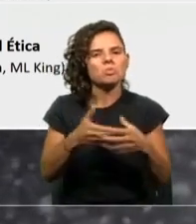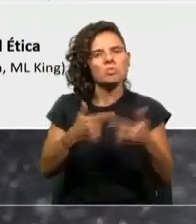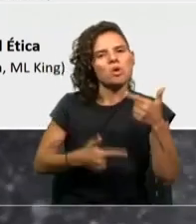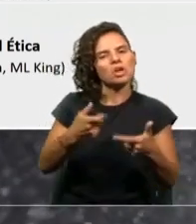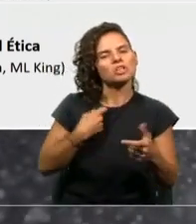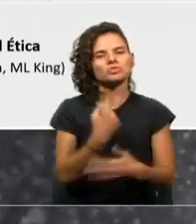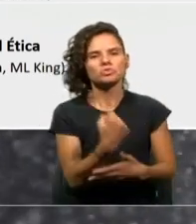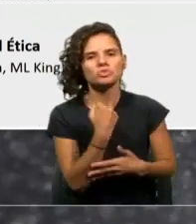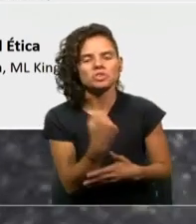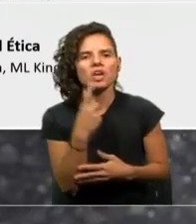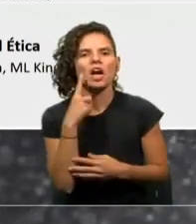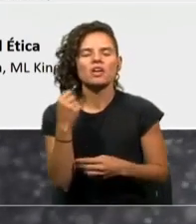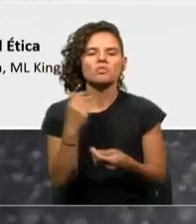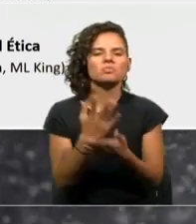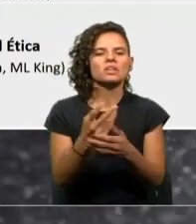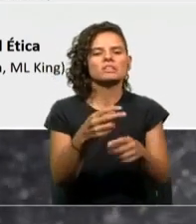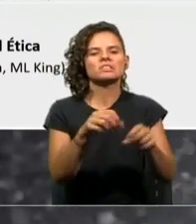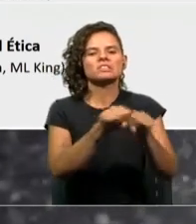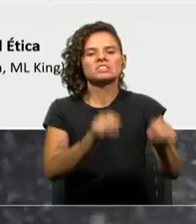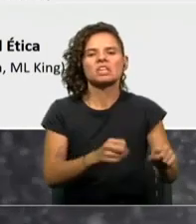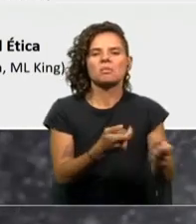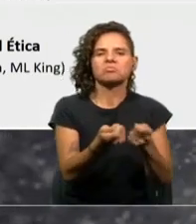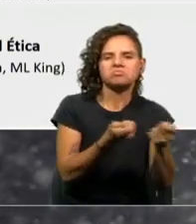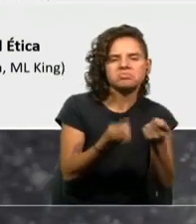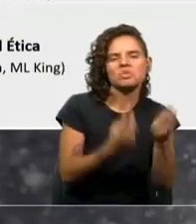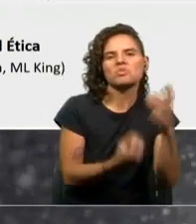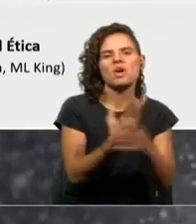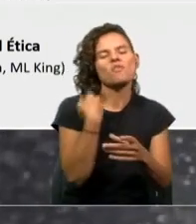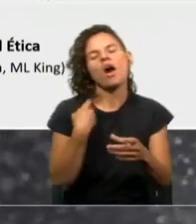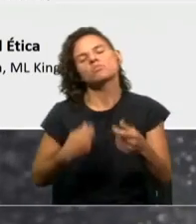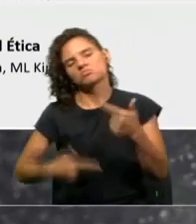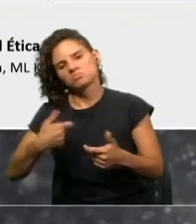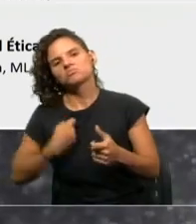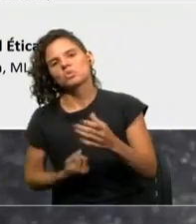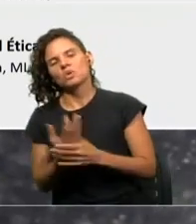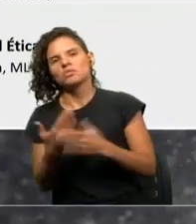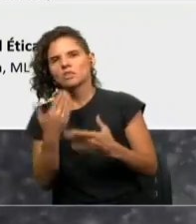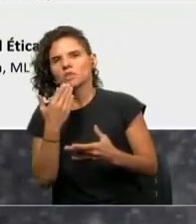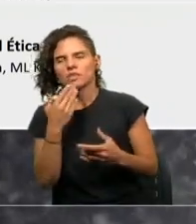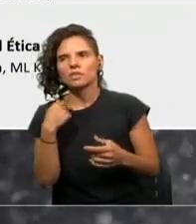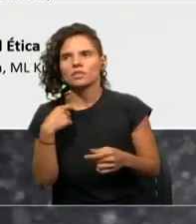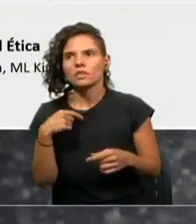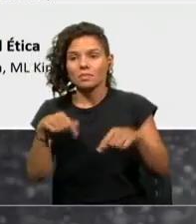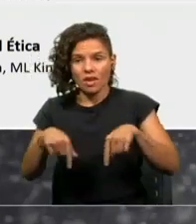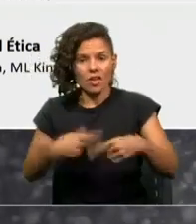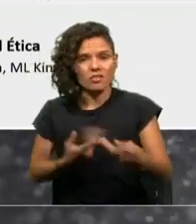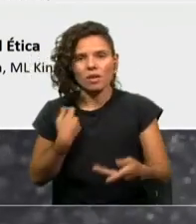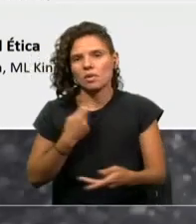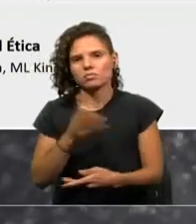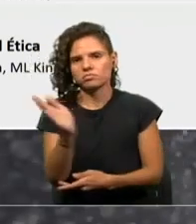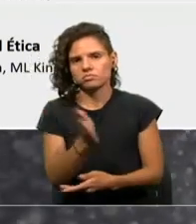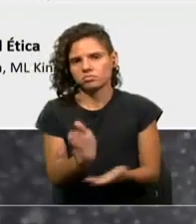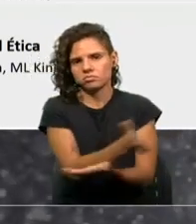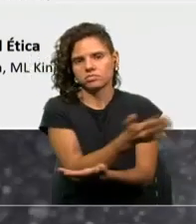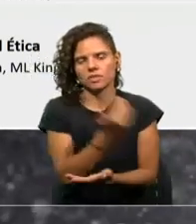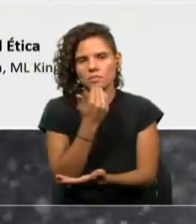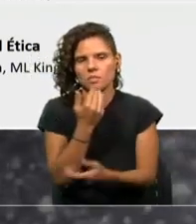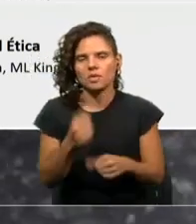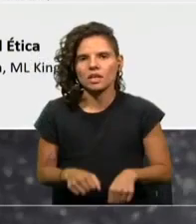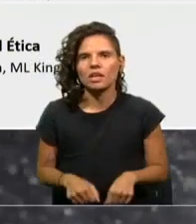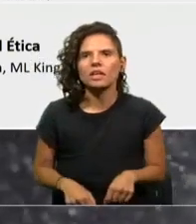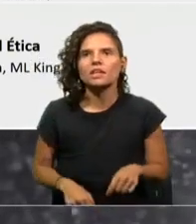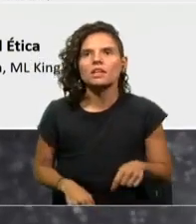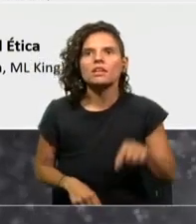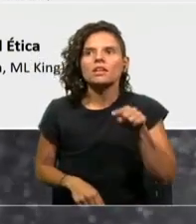sistema, entonces hacemos un nuevo partido. Esa es una posibilidad, pero en la actualidad la vamos a descartar también. ¿Por qué? Última